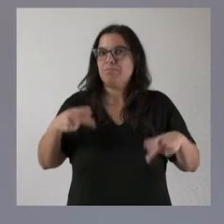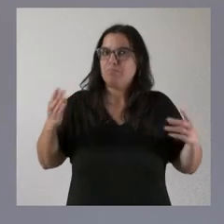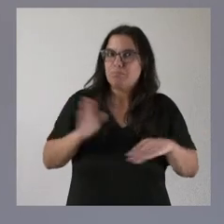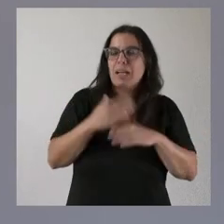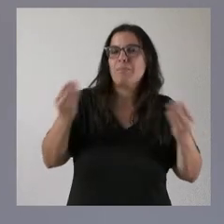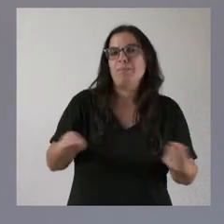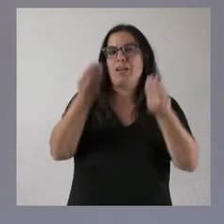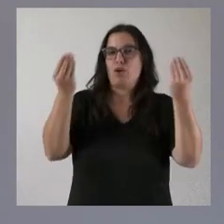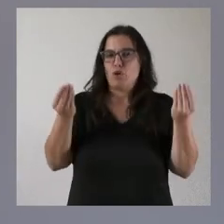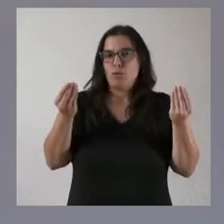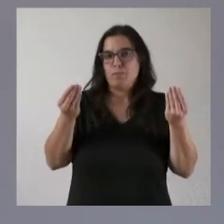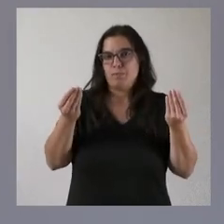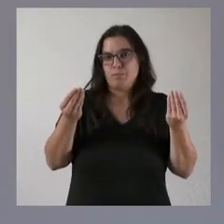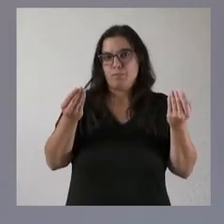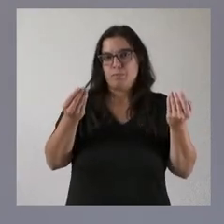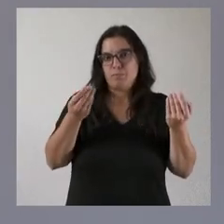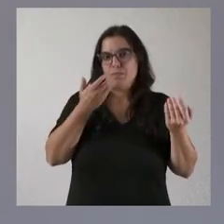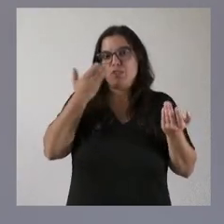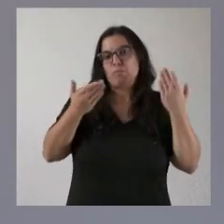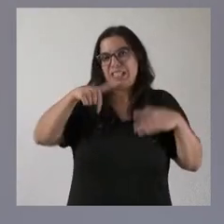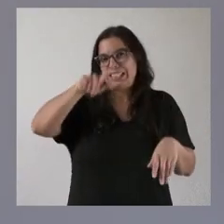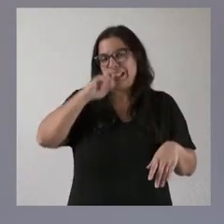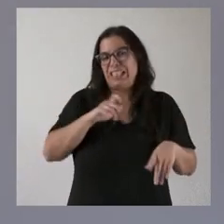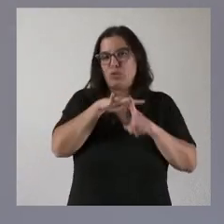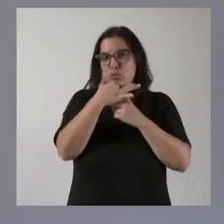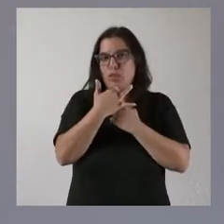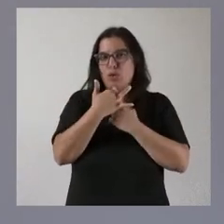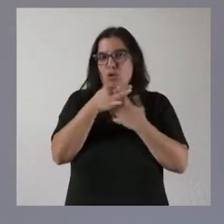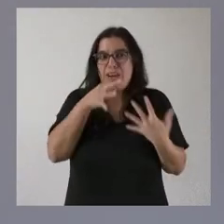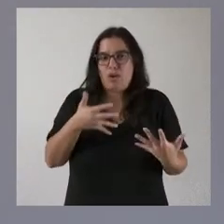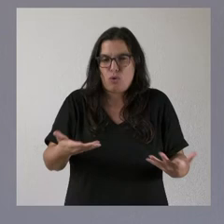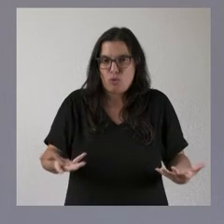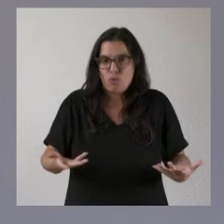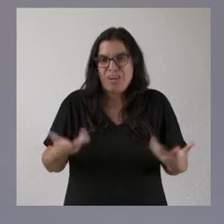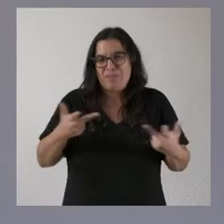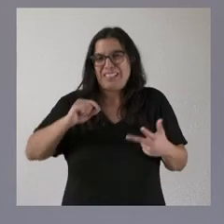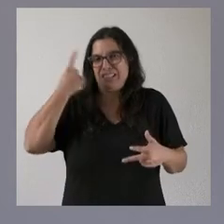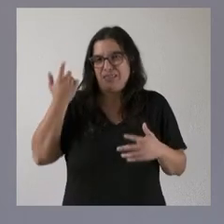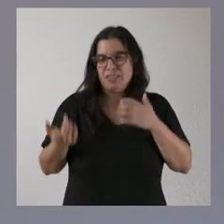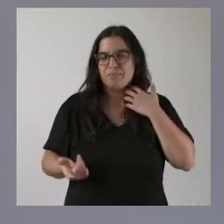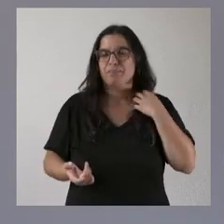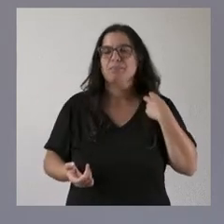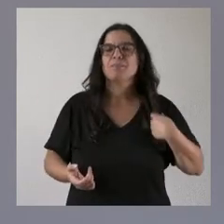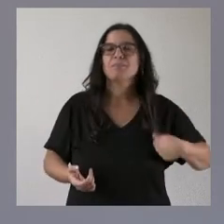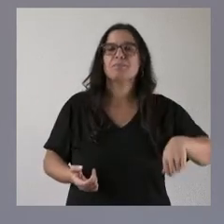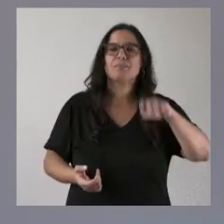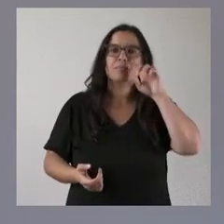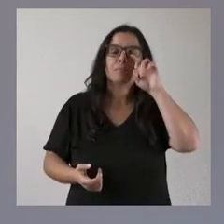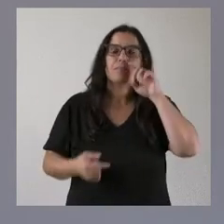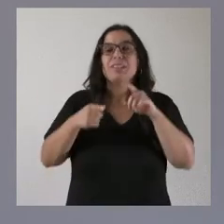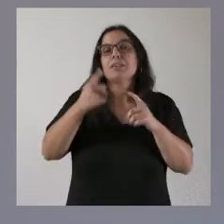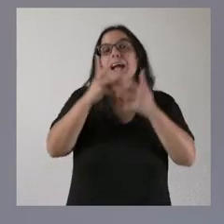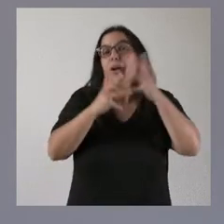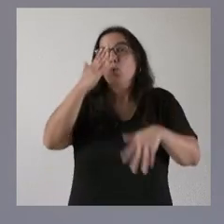de lo que quizá hayan podido atravesar en las circunstancias presentes más graves de este año esa es una estimación